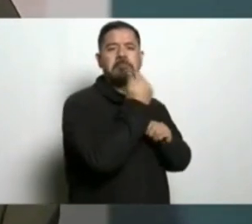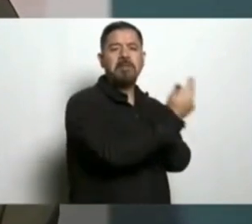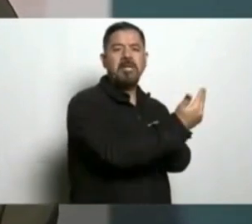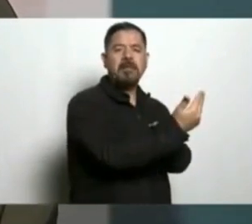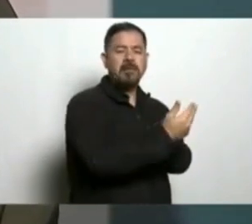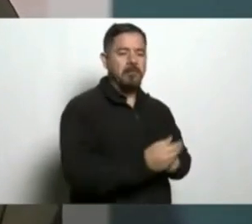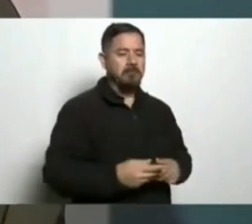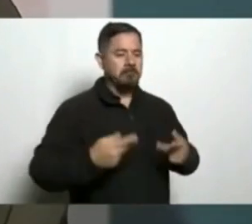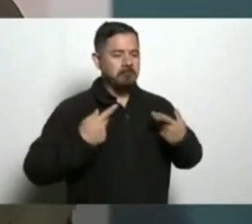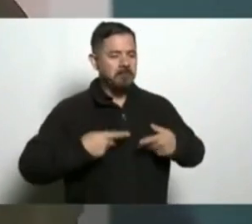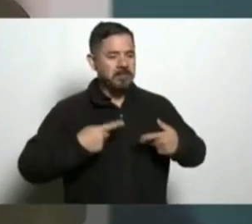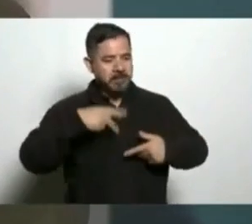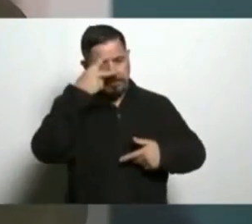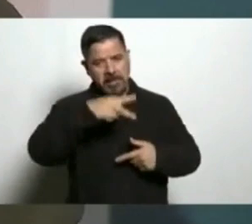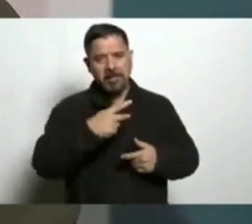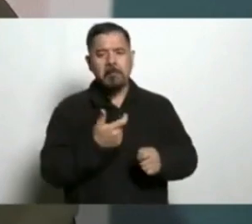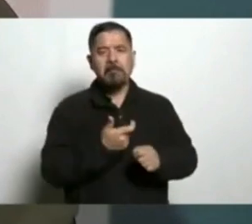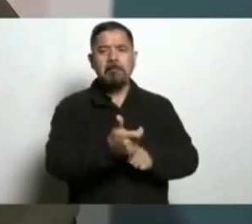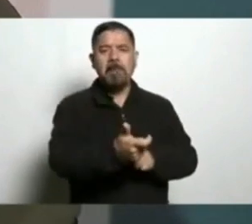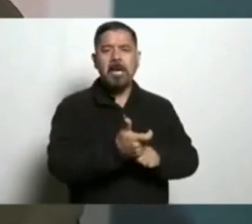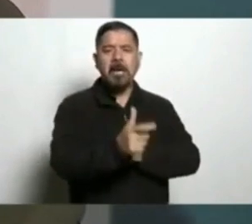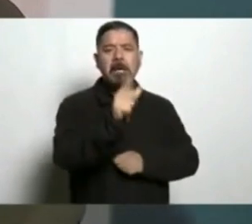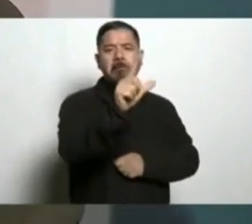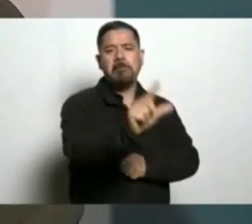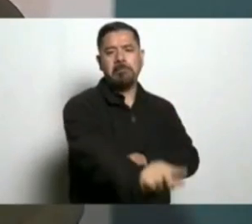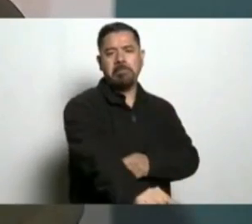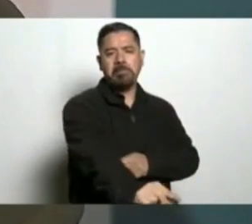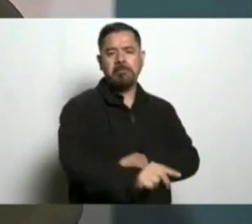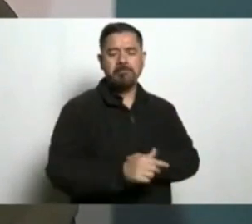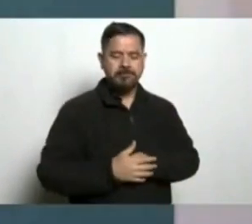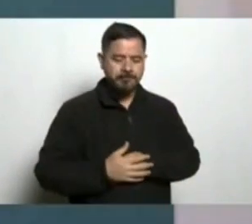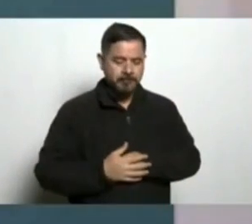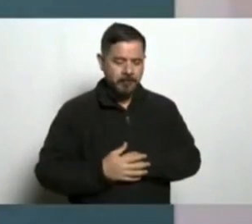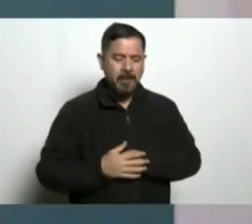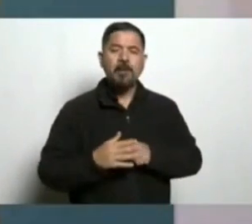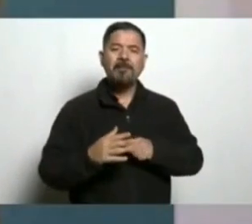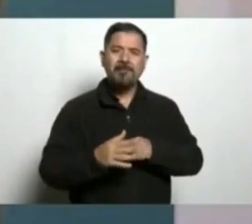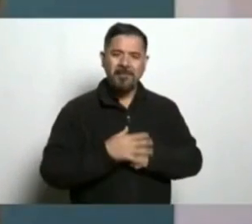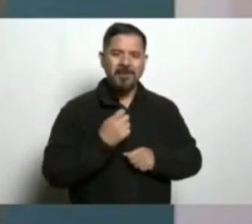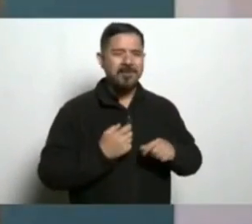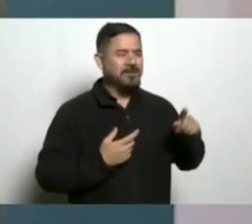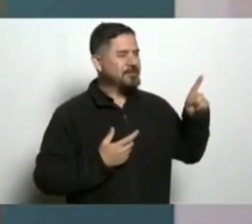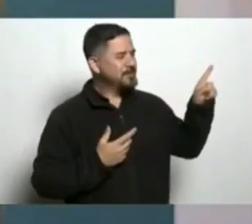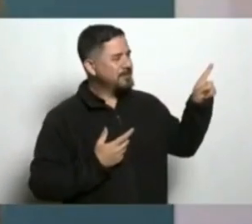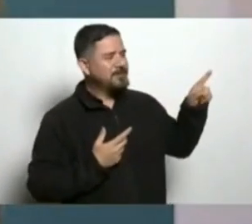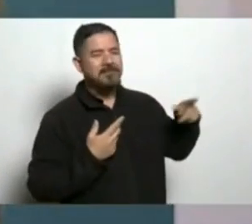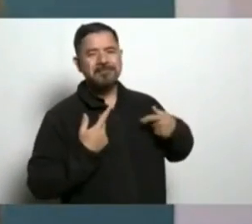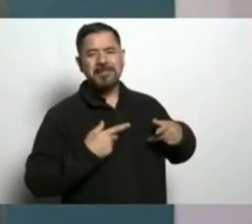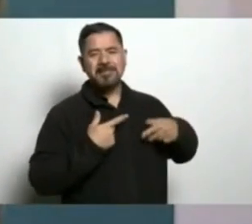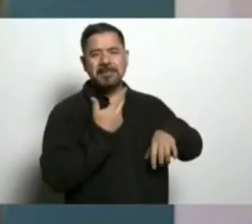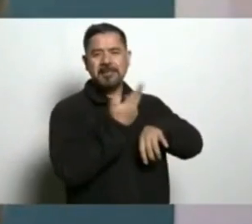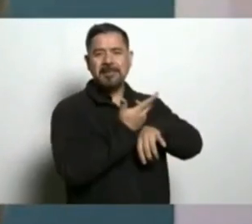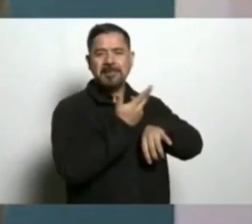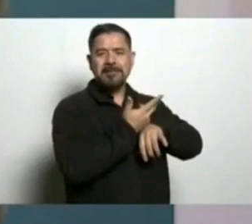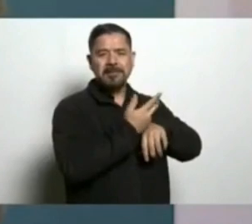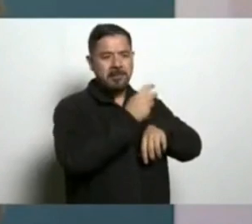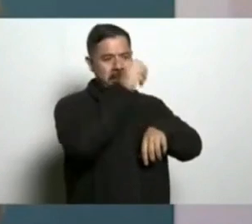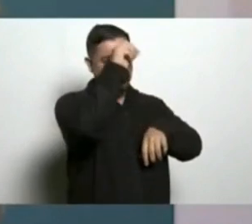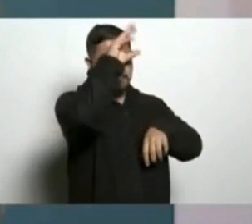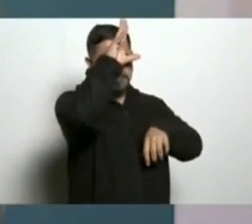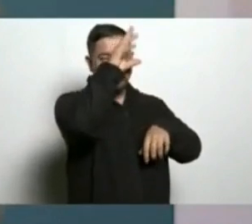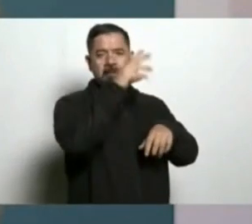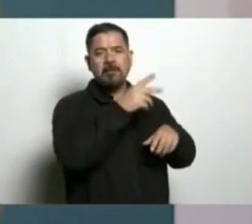para los mexicanos. Desde luego, los extranjeros ganaban mucho más